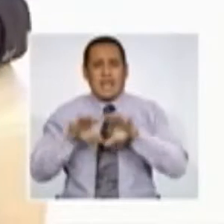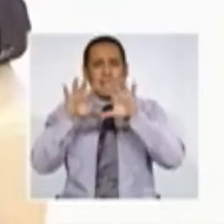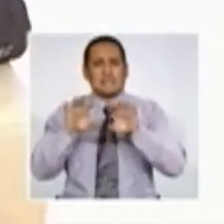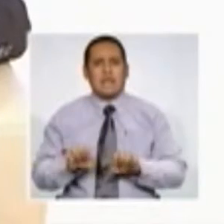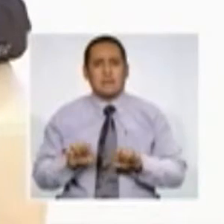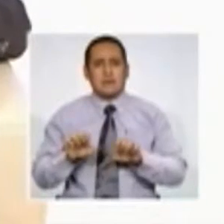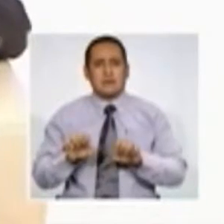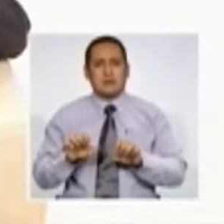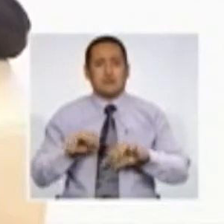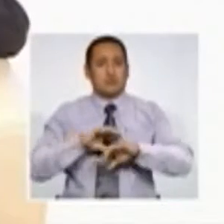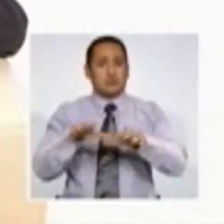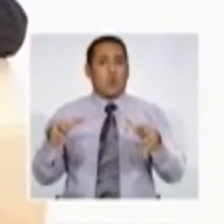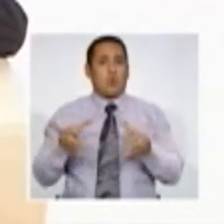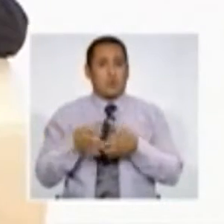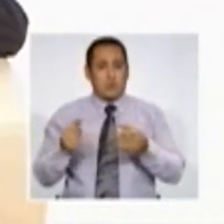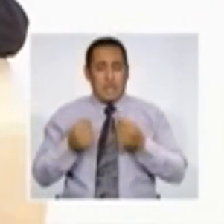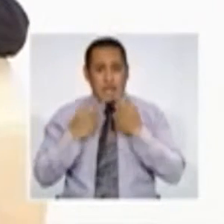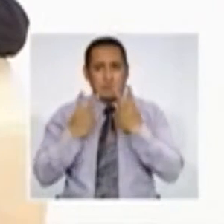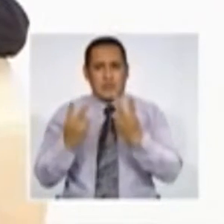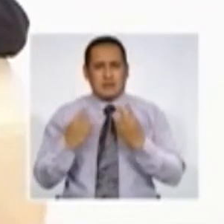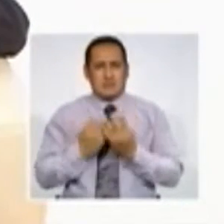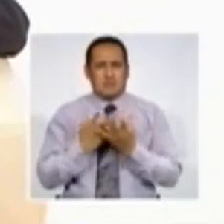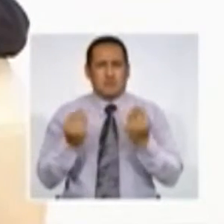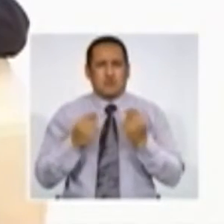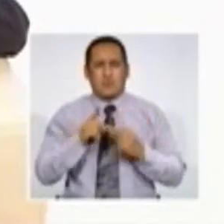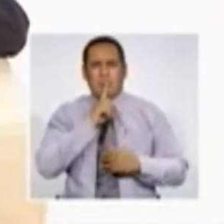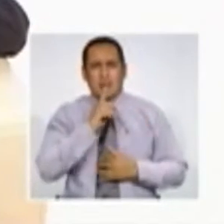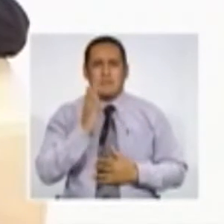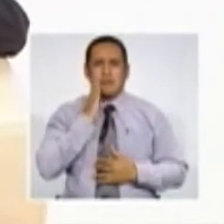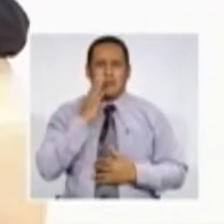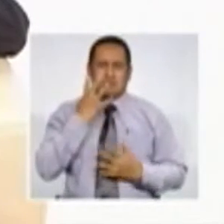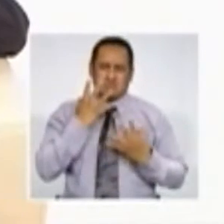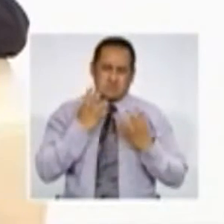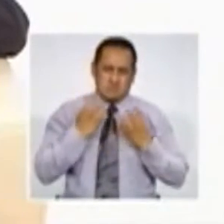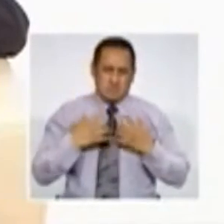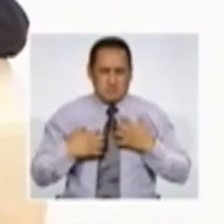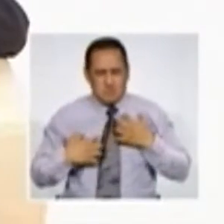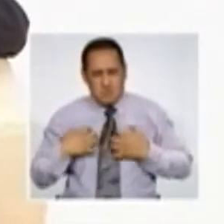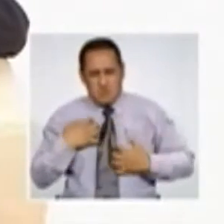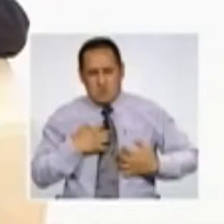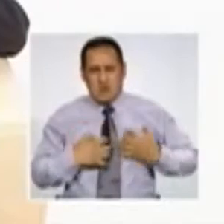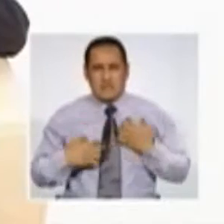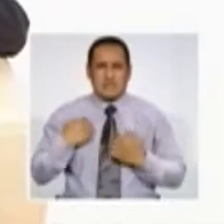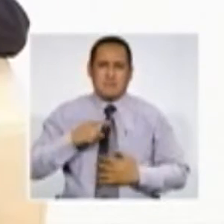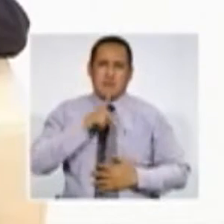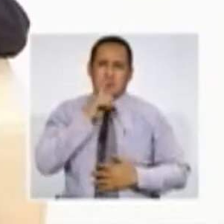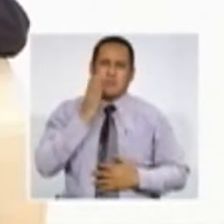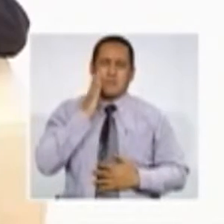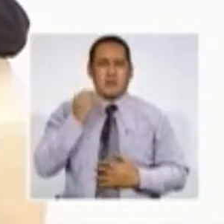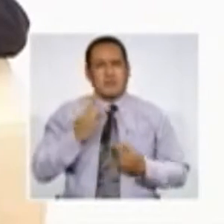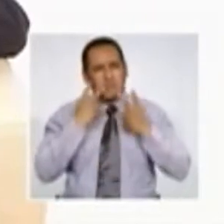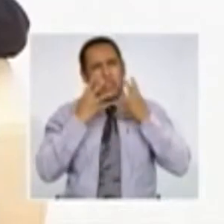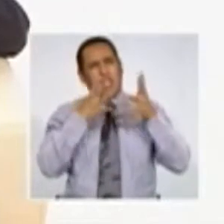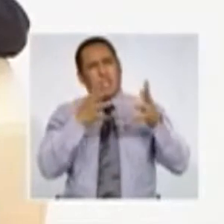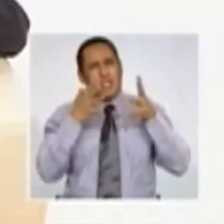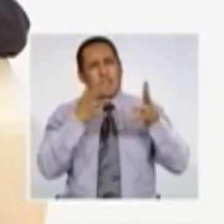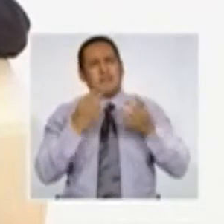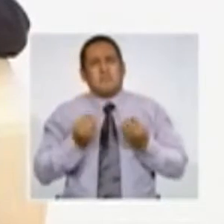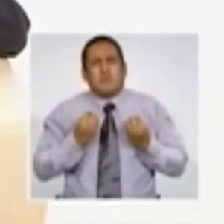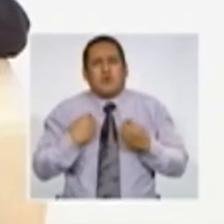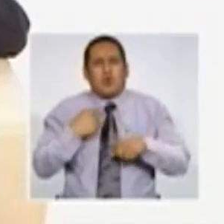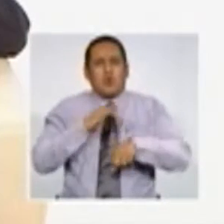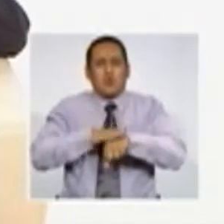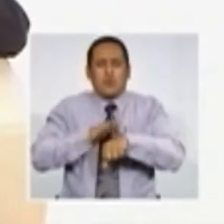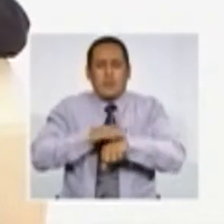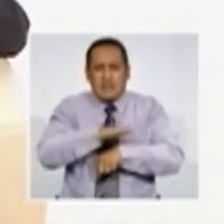los exámenes. Entonces, todo esto generaba una situación de malestar y de protesta de los padres y de los